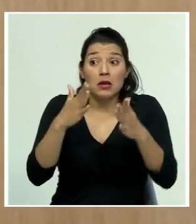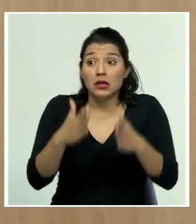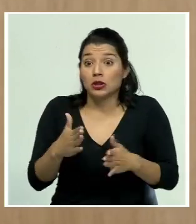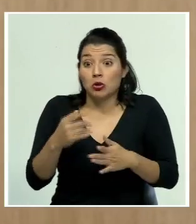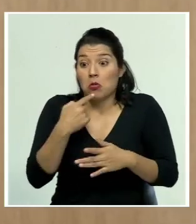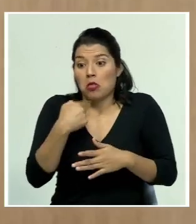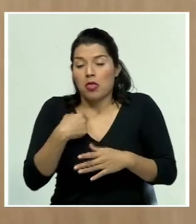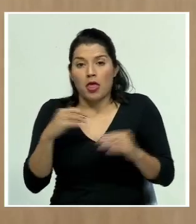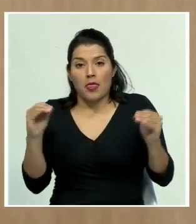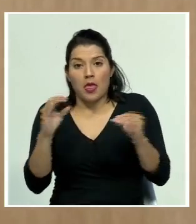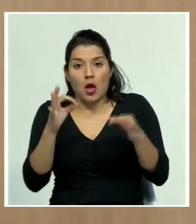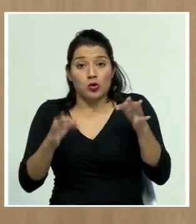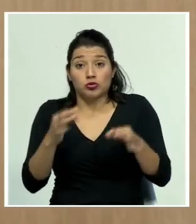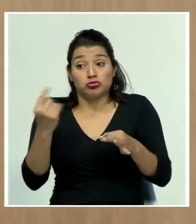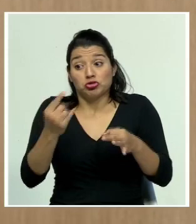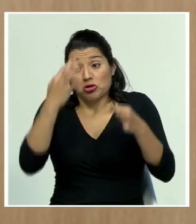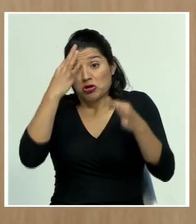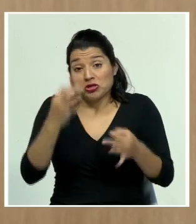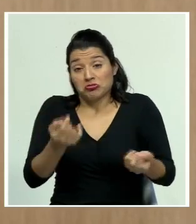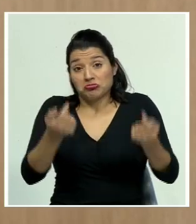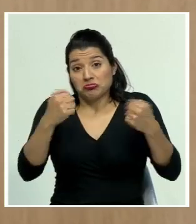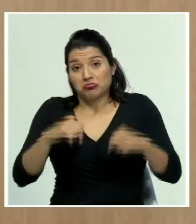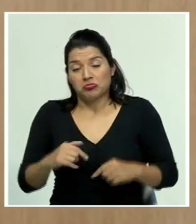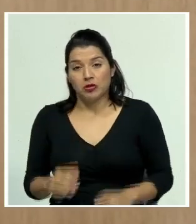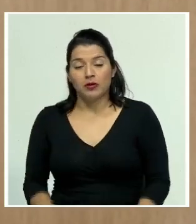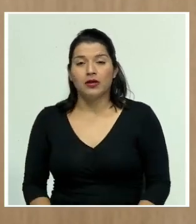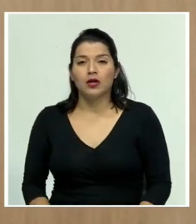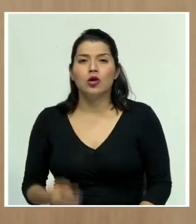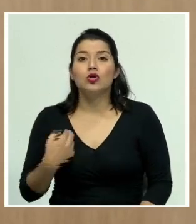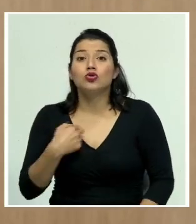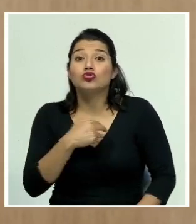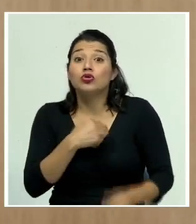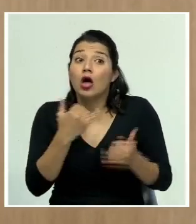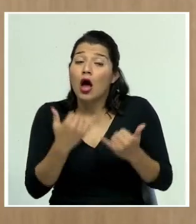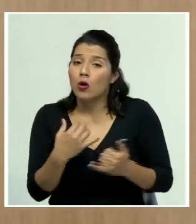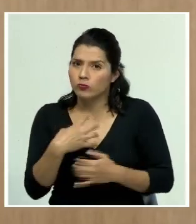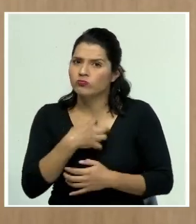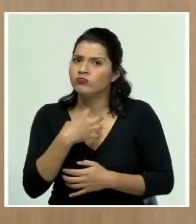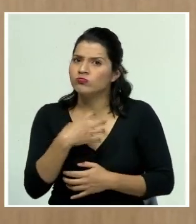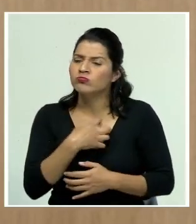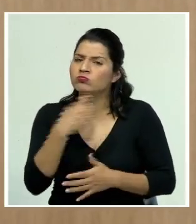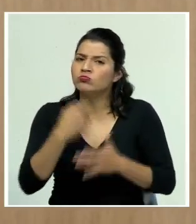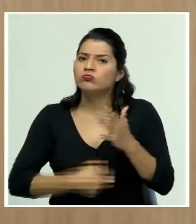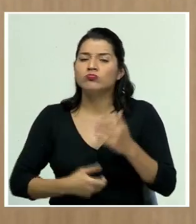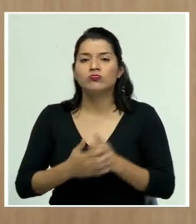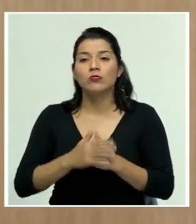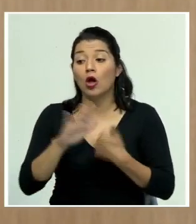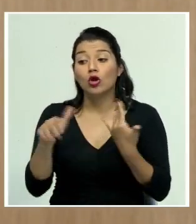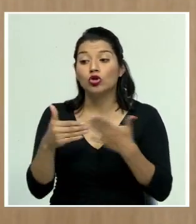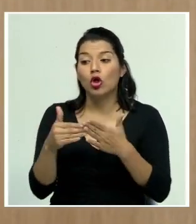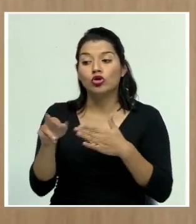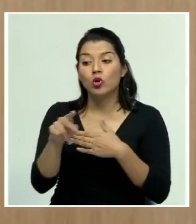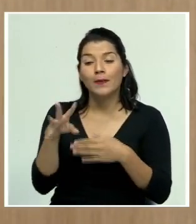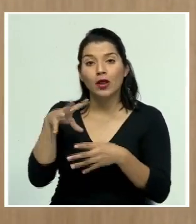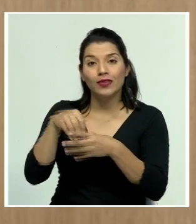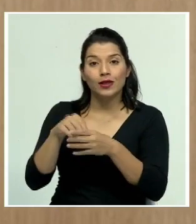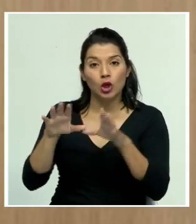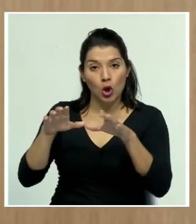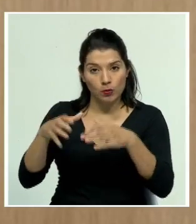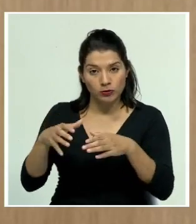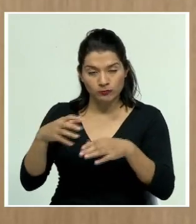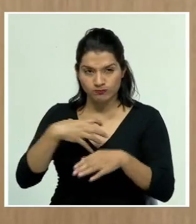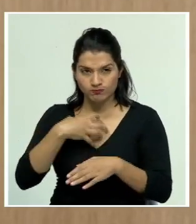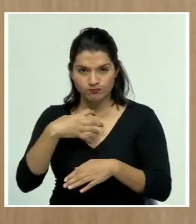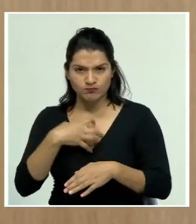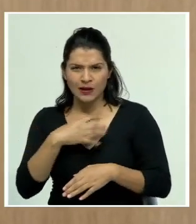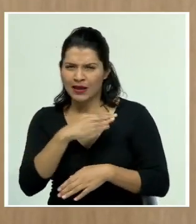justificación suficiente, decidió nada más ausentarse. Realizamos un reclamo fuerte, todas las personas miembros de la comisión, y creemos que